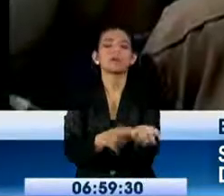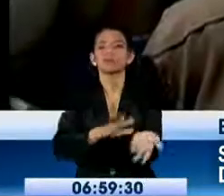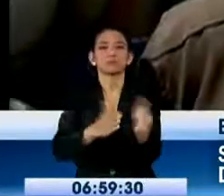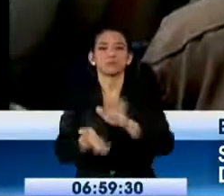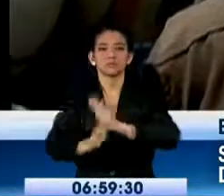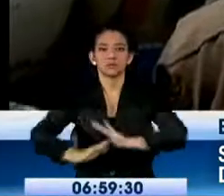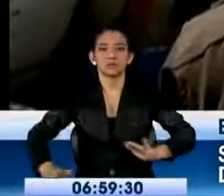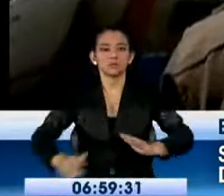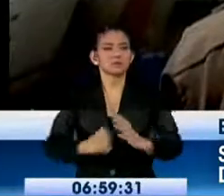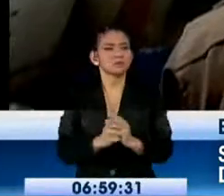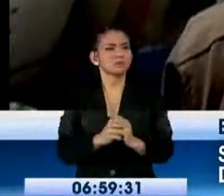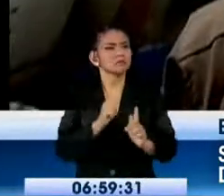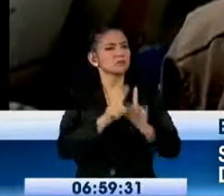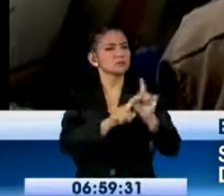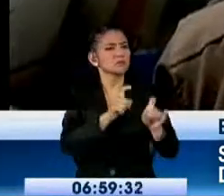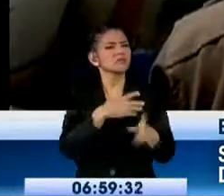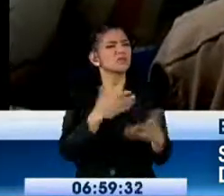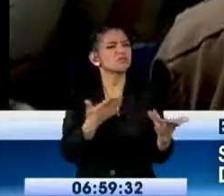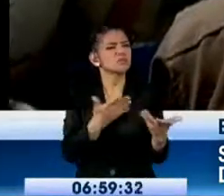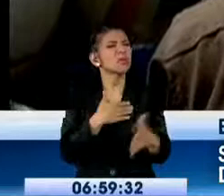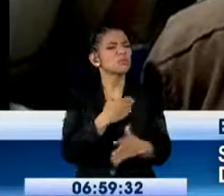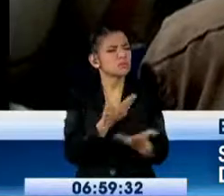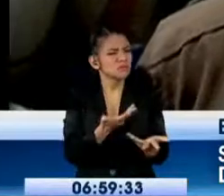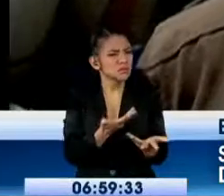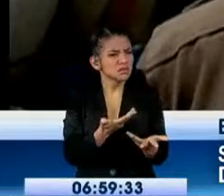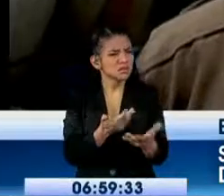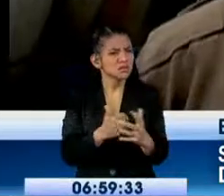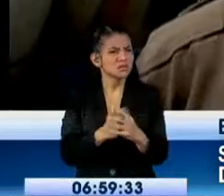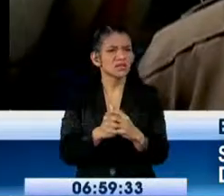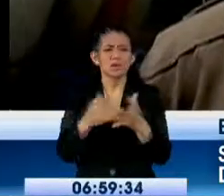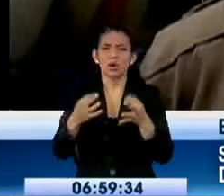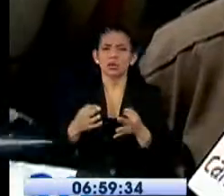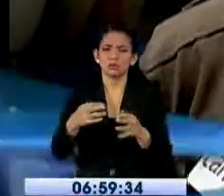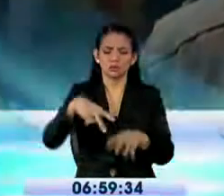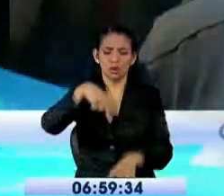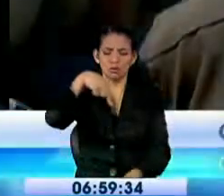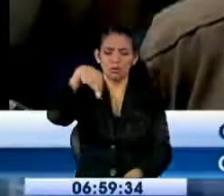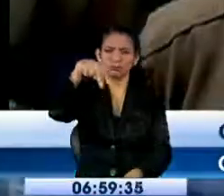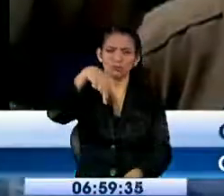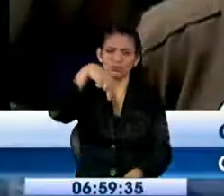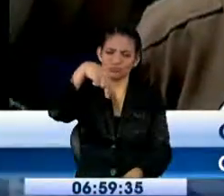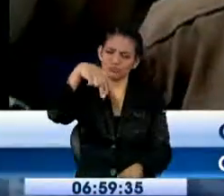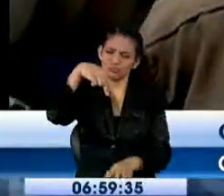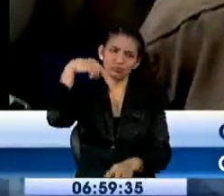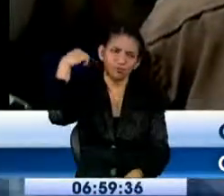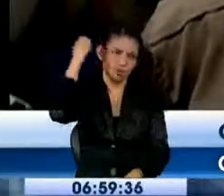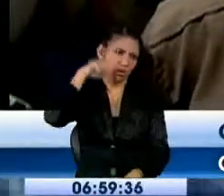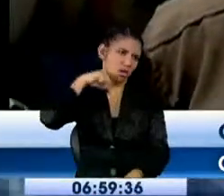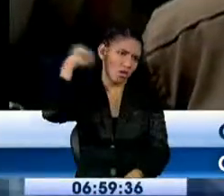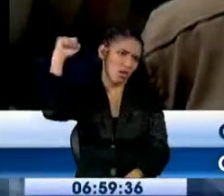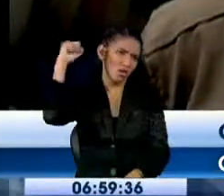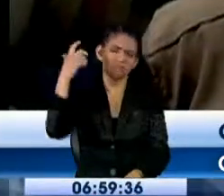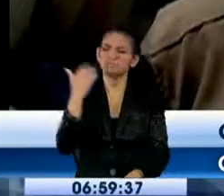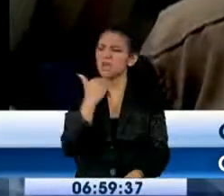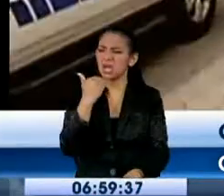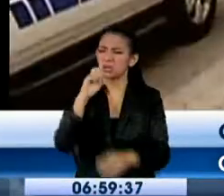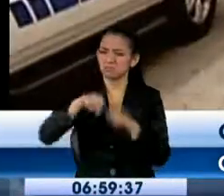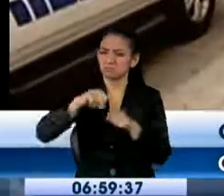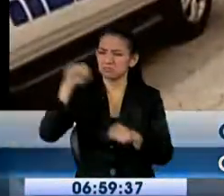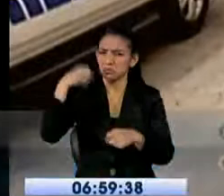¿En qué postura estaba el cuello? Estaba en suspensión incompleta. ¿Con alguna cuerda, alguna correa? Un elemento constrictor de